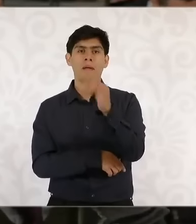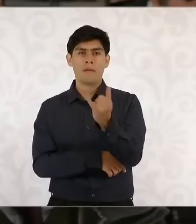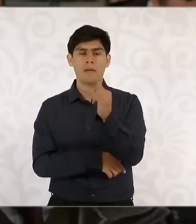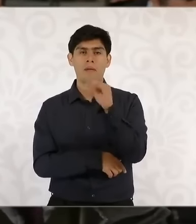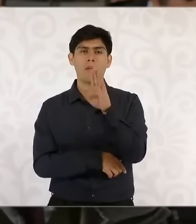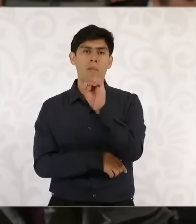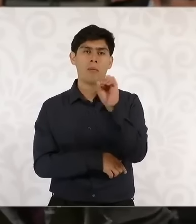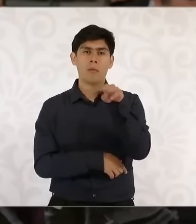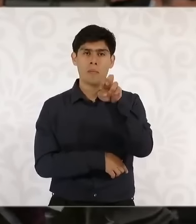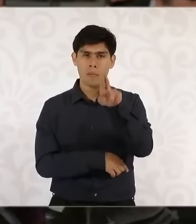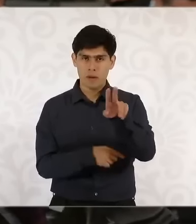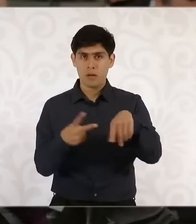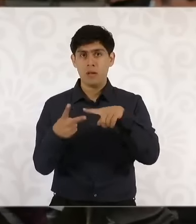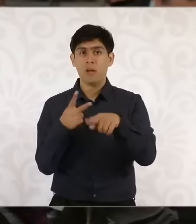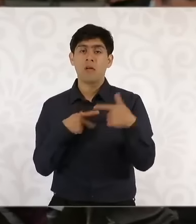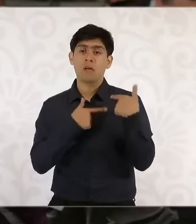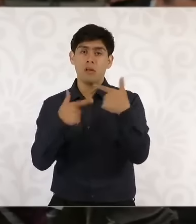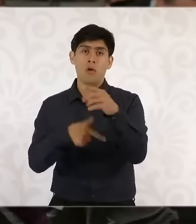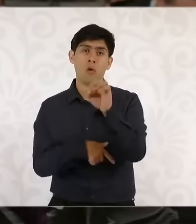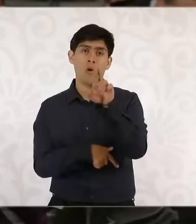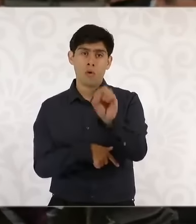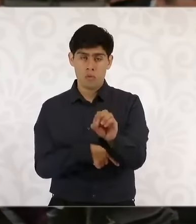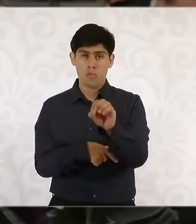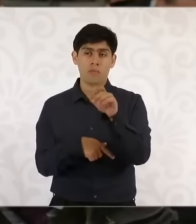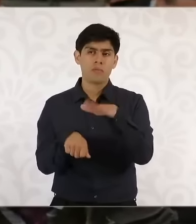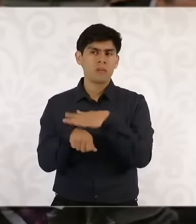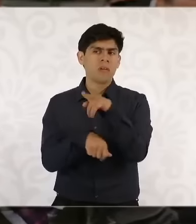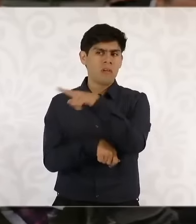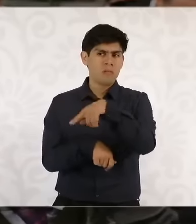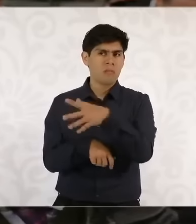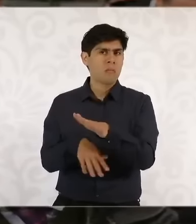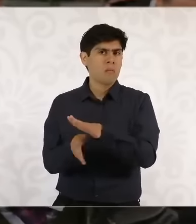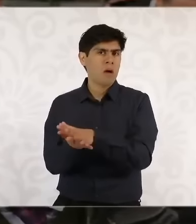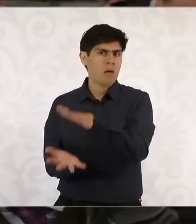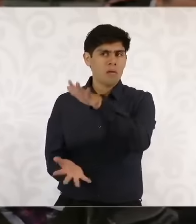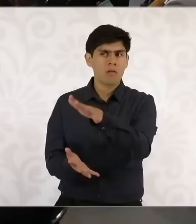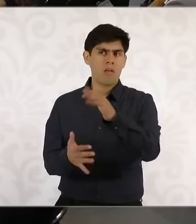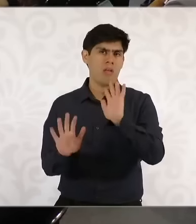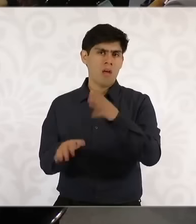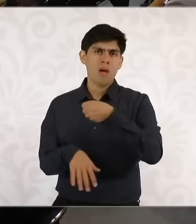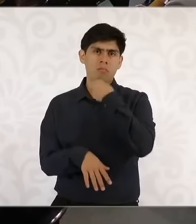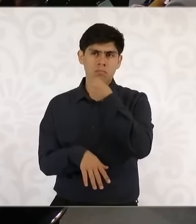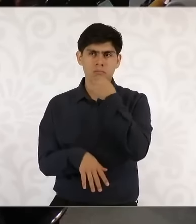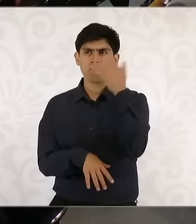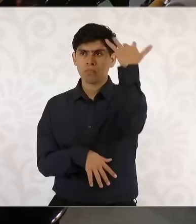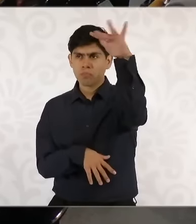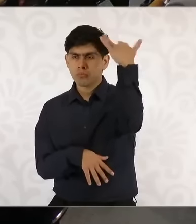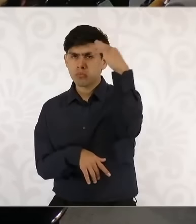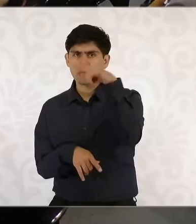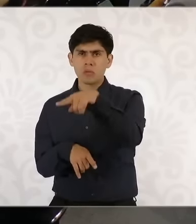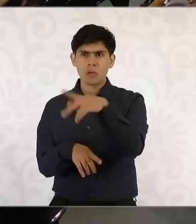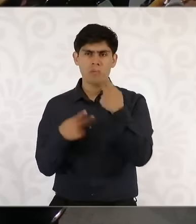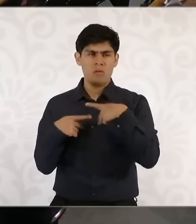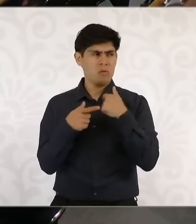oro, porque pues eran personas ya pues adultas mayores, ¿no? Personas que han marchado desde